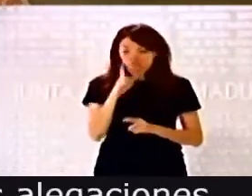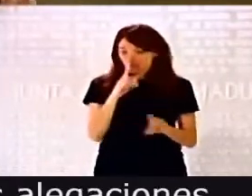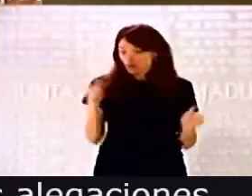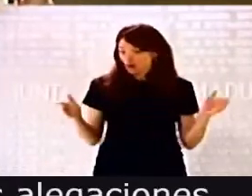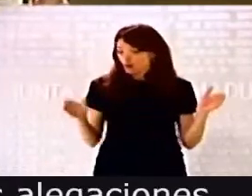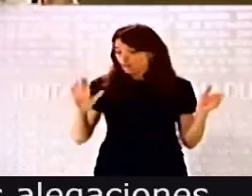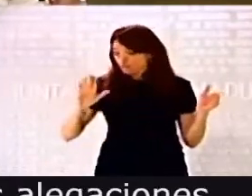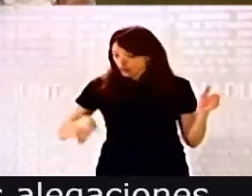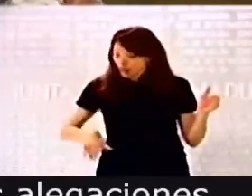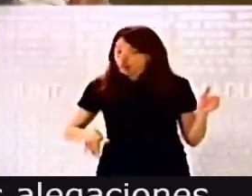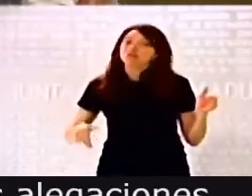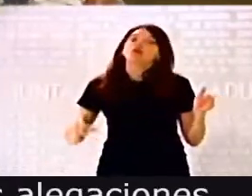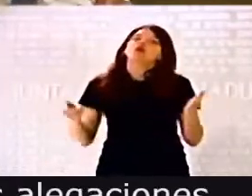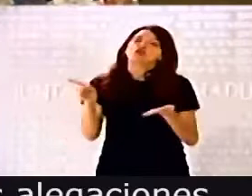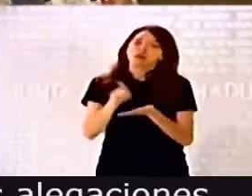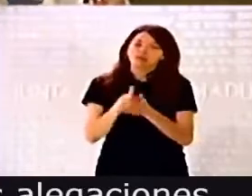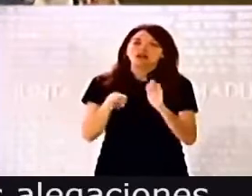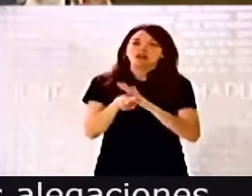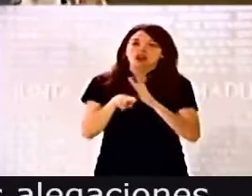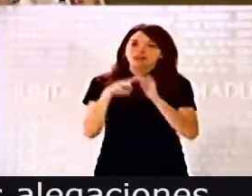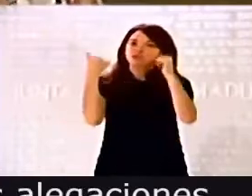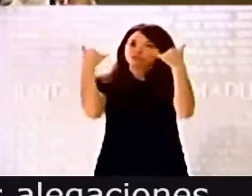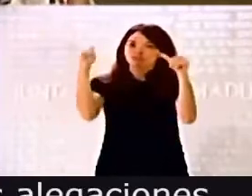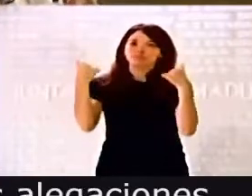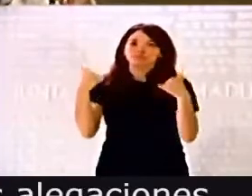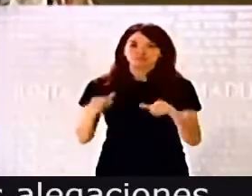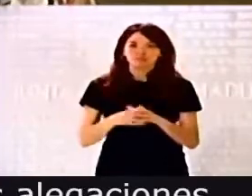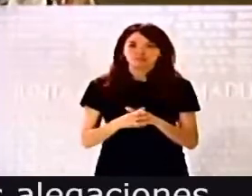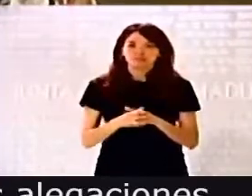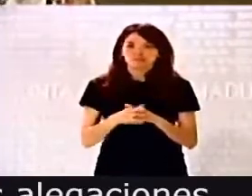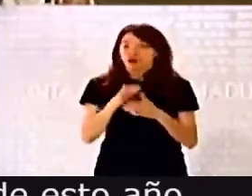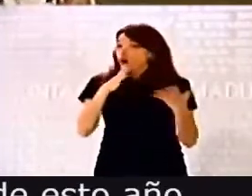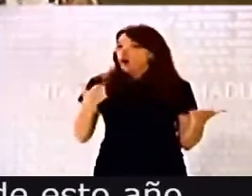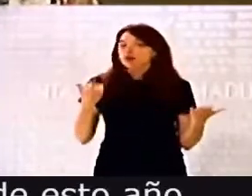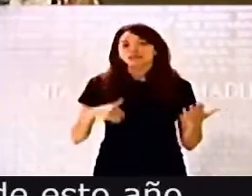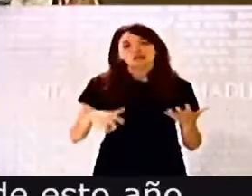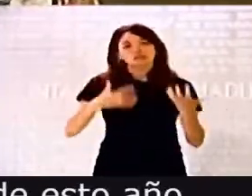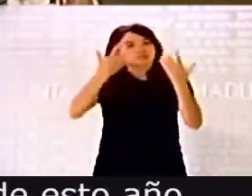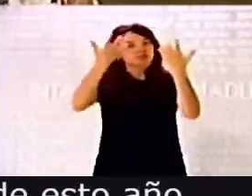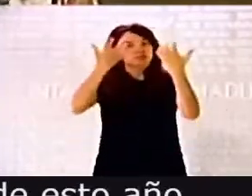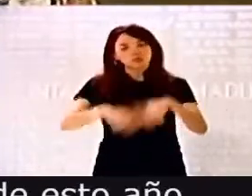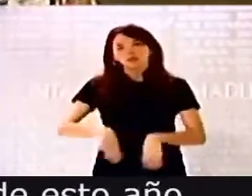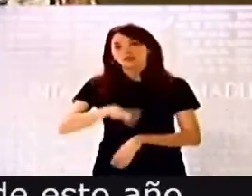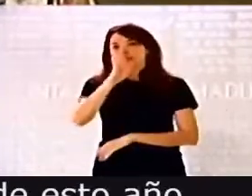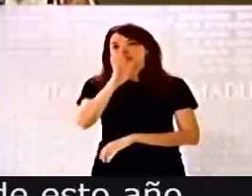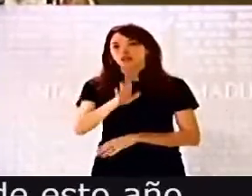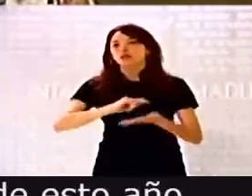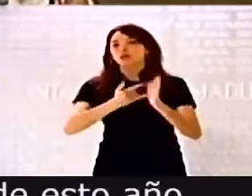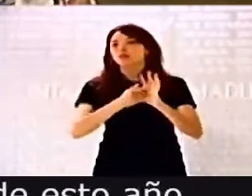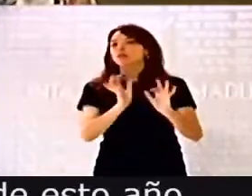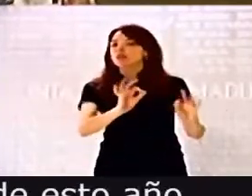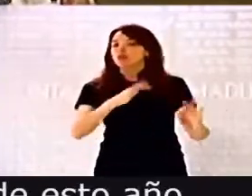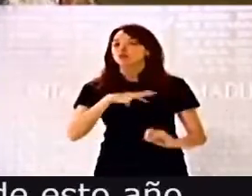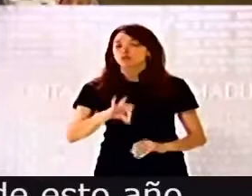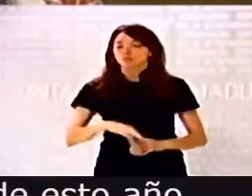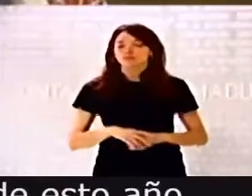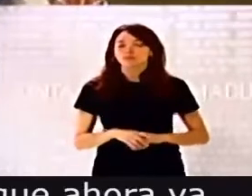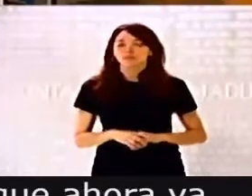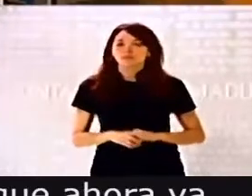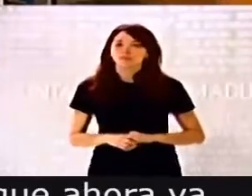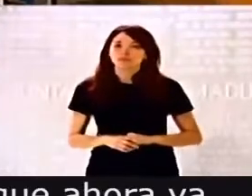este año, también estará ese reglamento. Pero ya te digo que ahora ya van a poder hacer directamente los planes especiales.